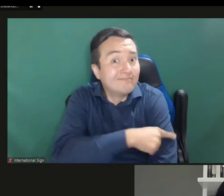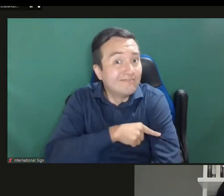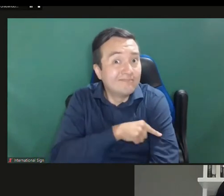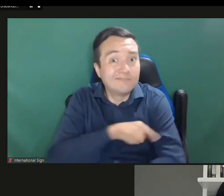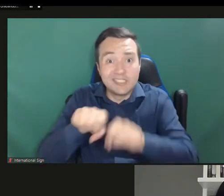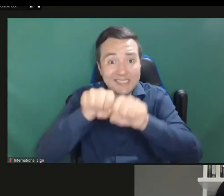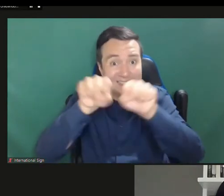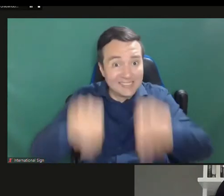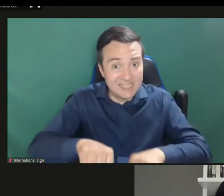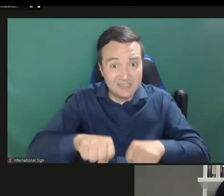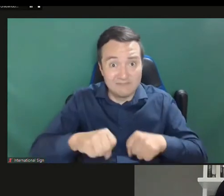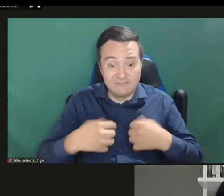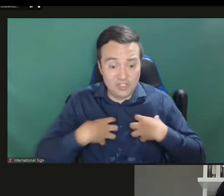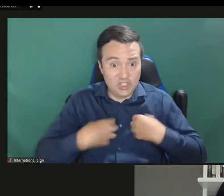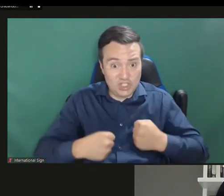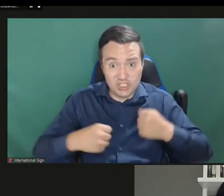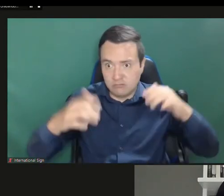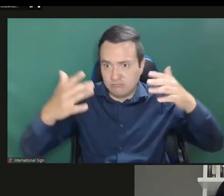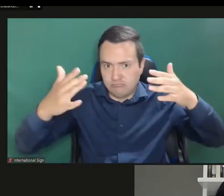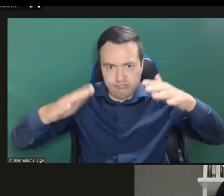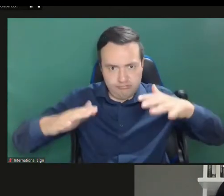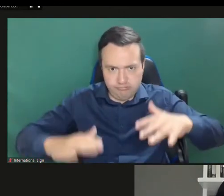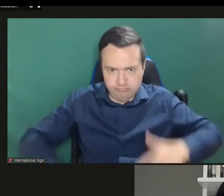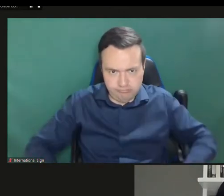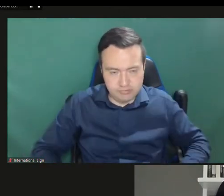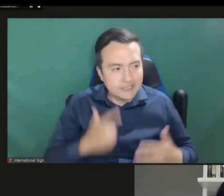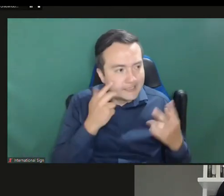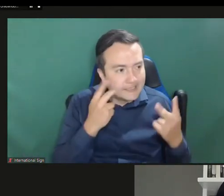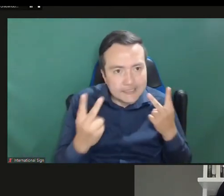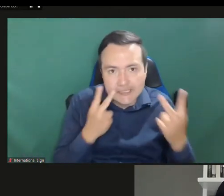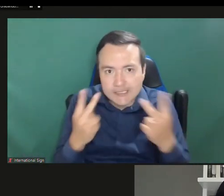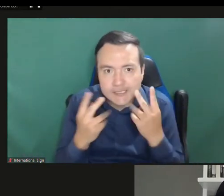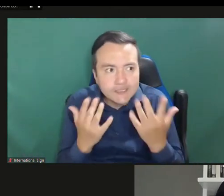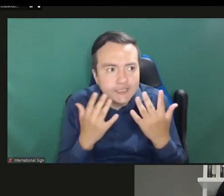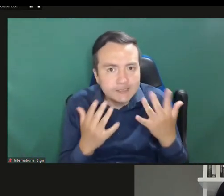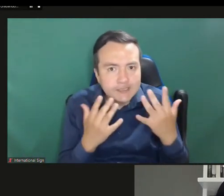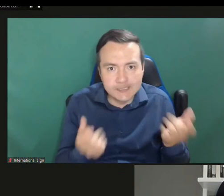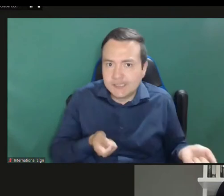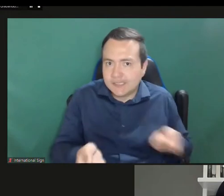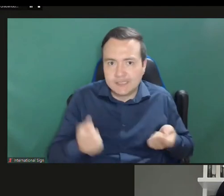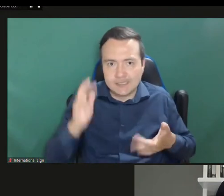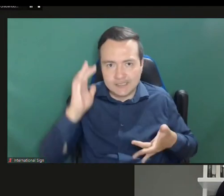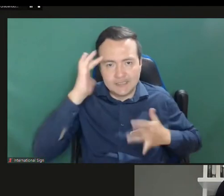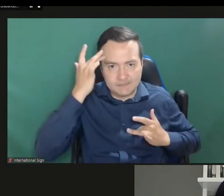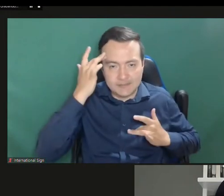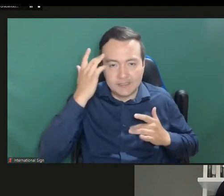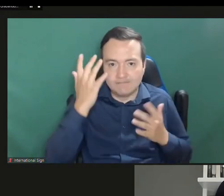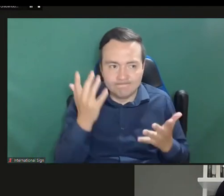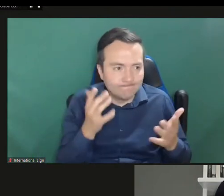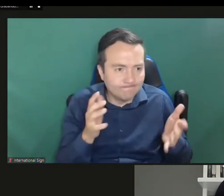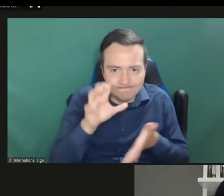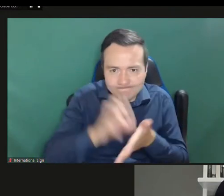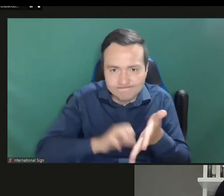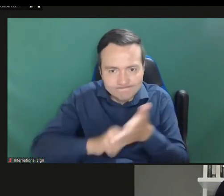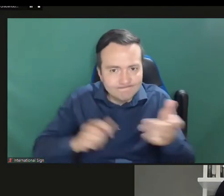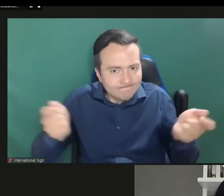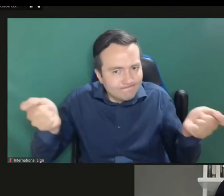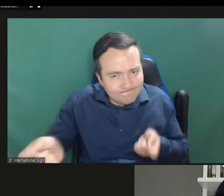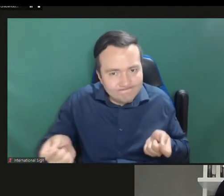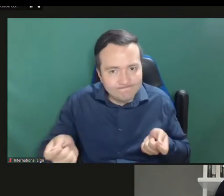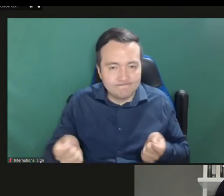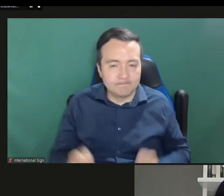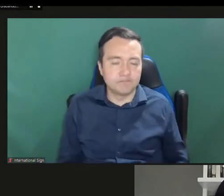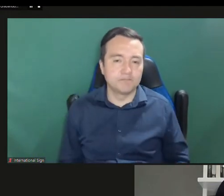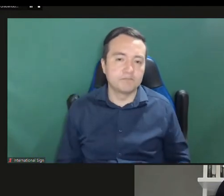efectivas para atacar las enfermas crónicas no trasmisibles el aumento de enfermedad va a hacer que los sistemas sigan con la salud entonces